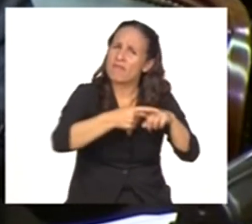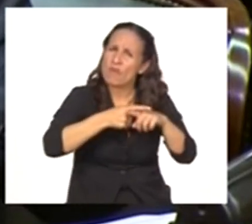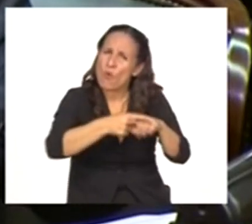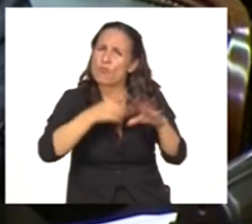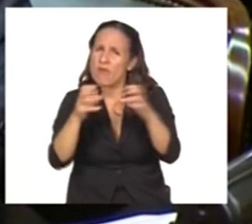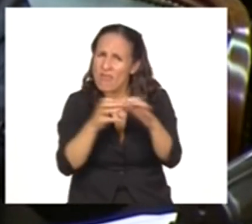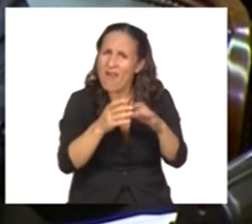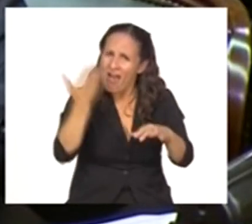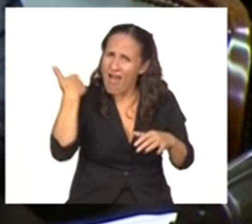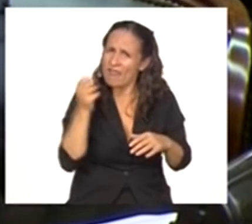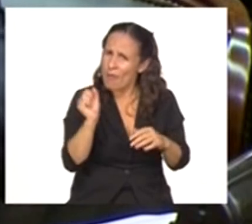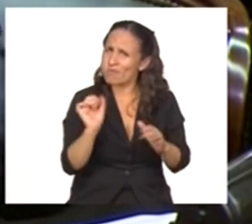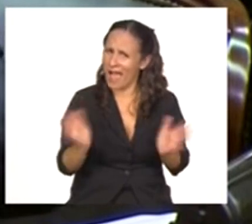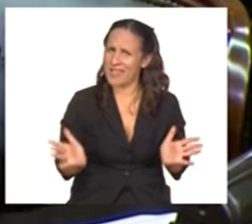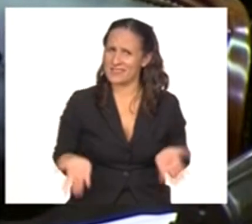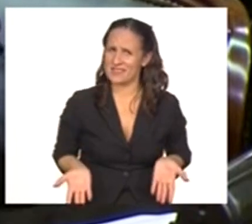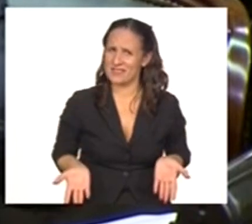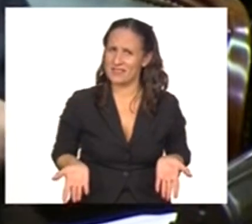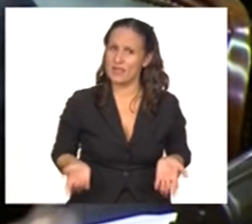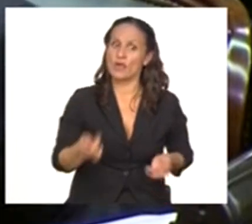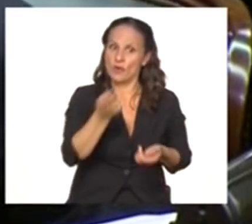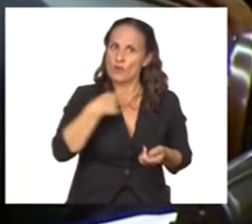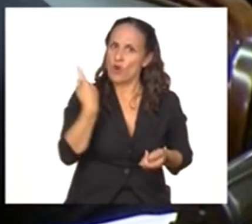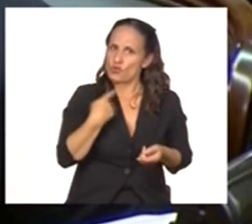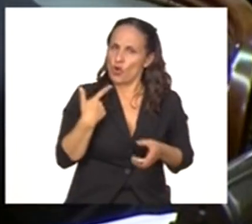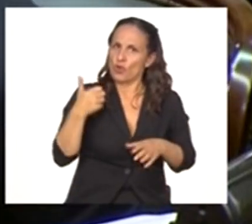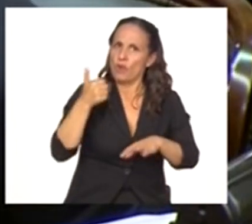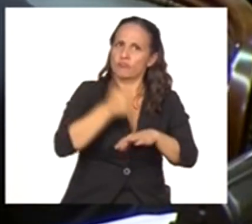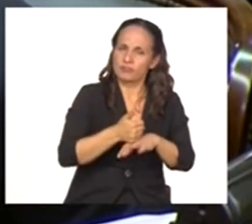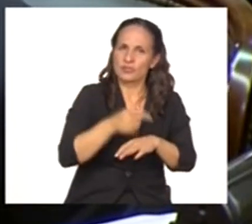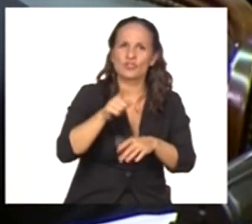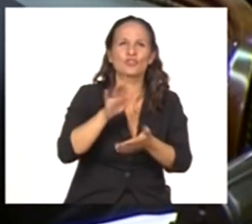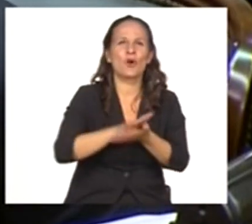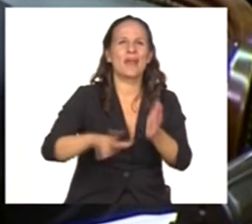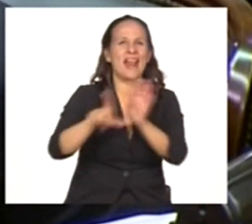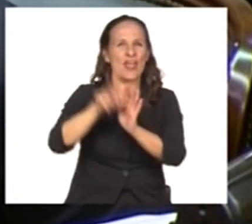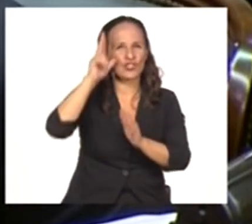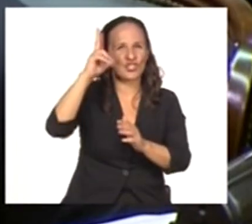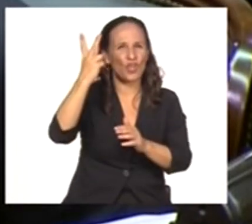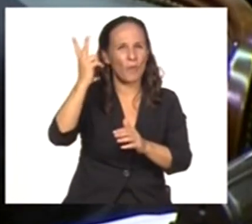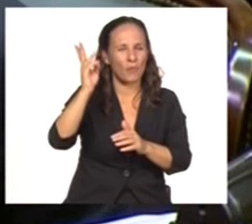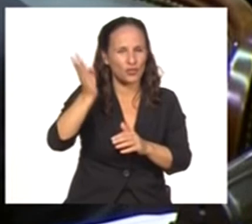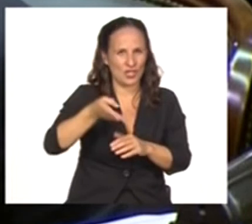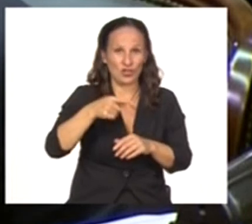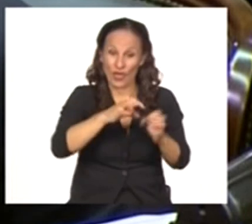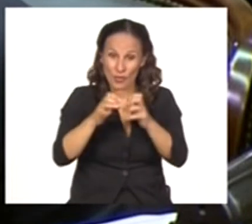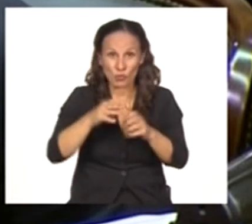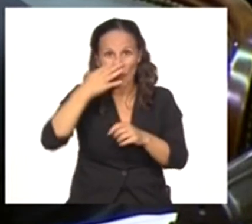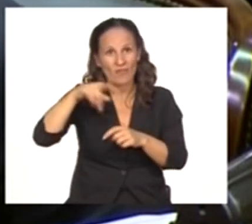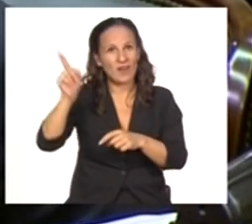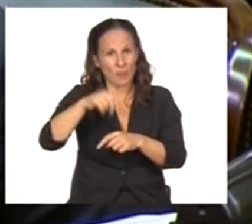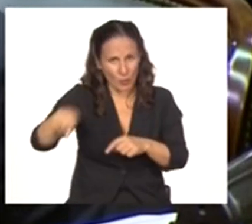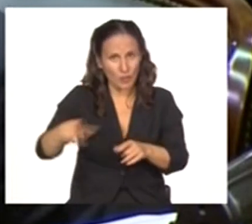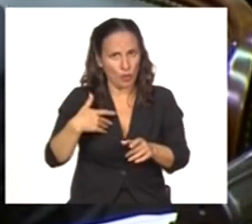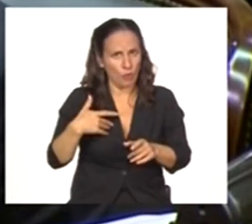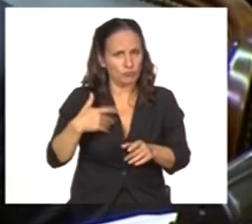Parlamento. A nosotros nos tocó discutir el veto o el 82% móvil. Y